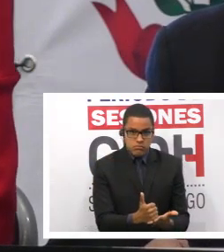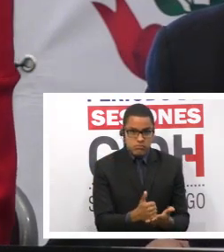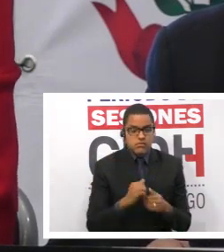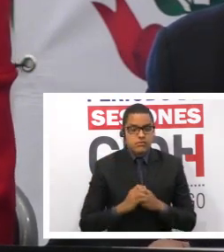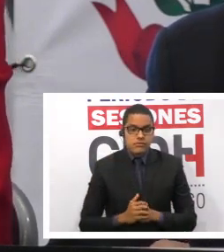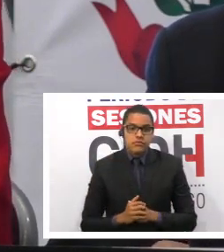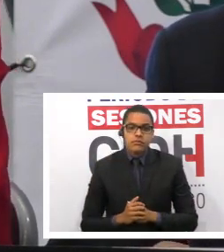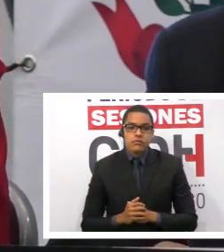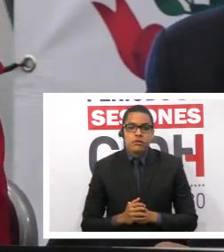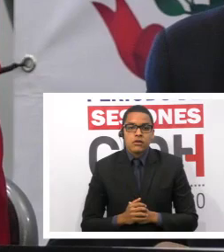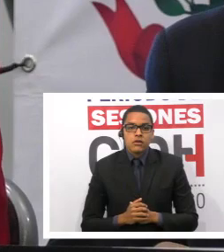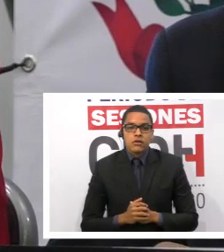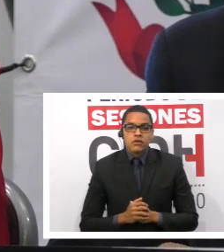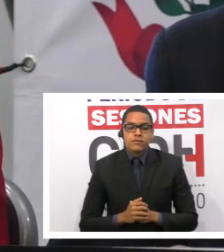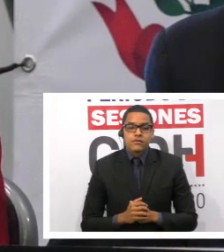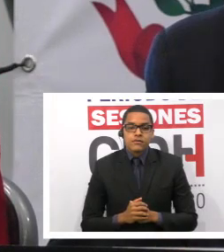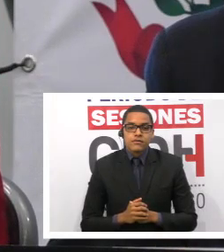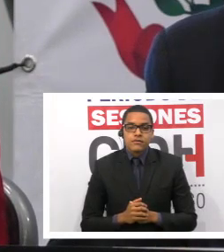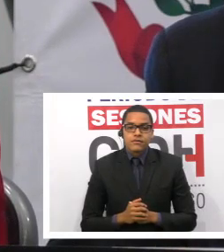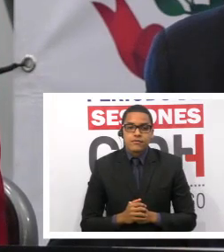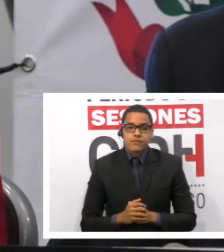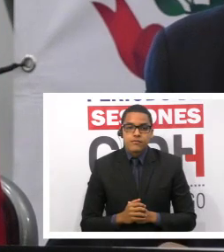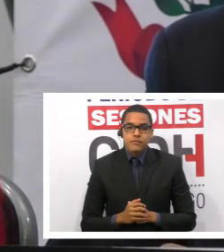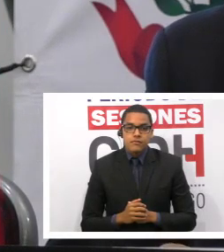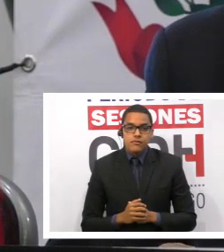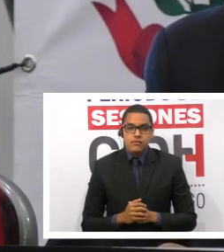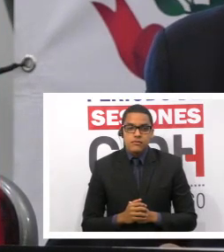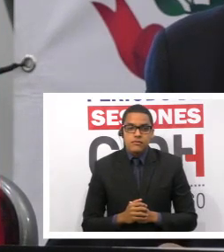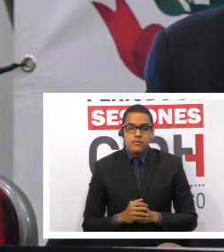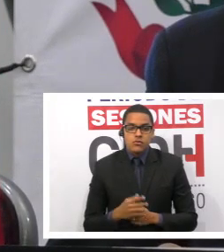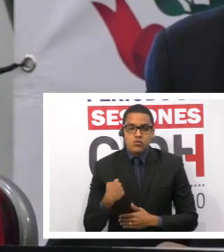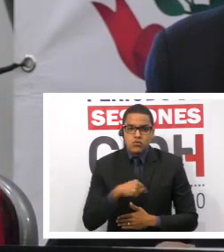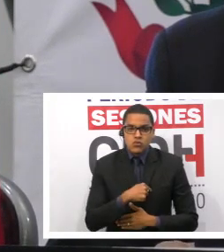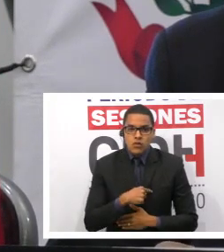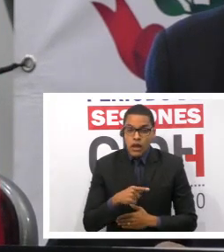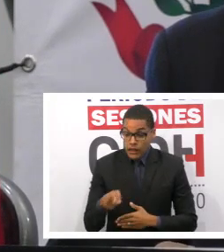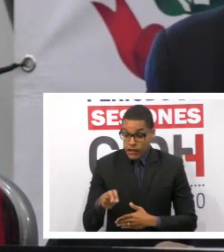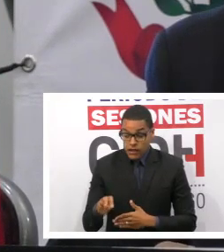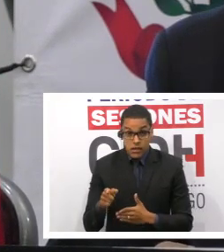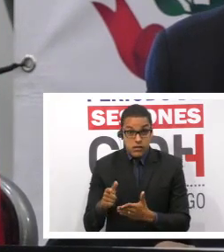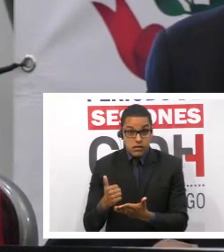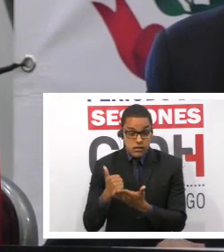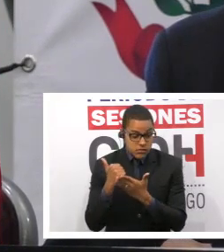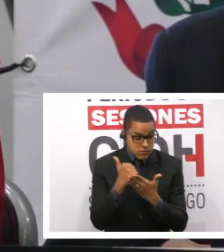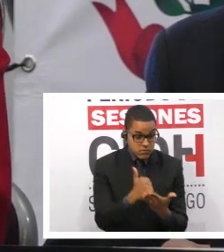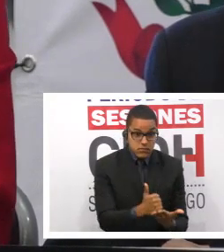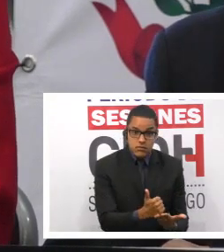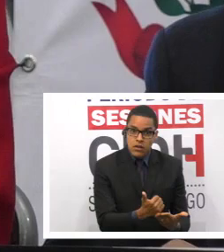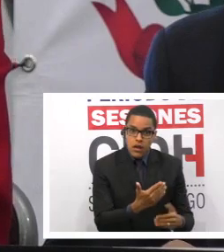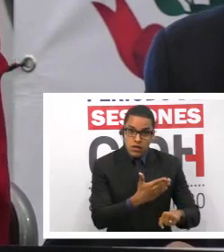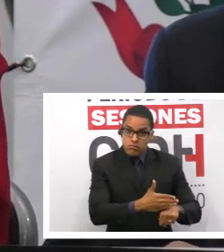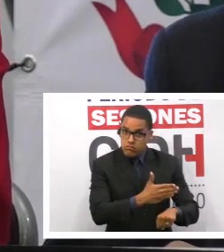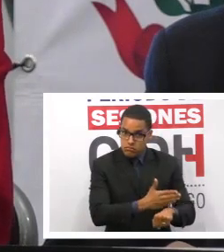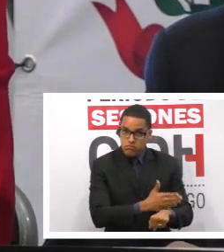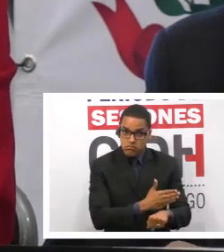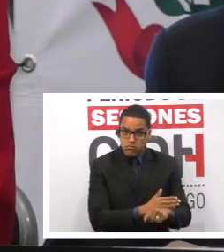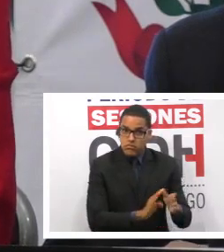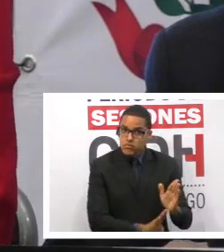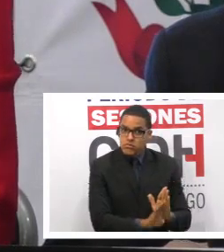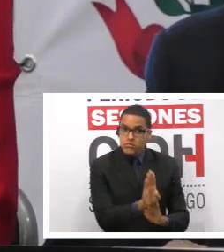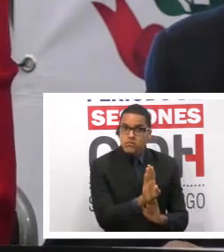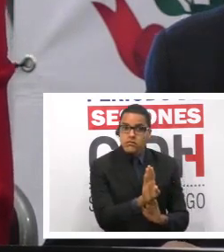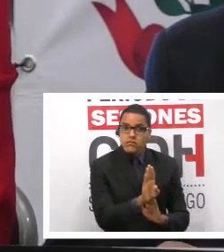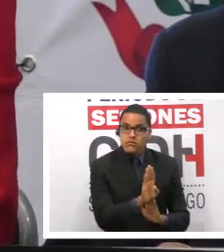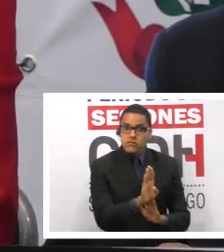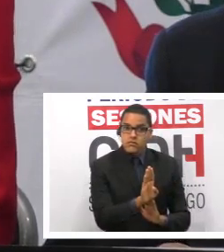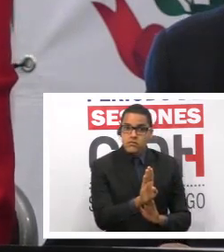ese diálogo con el sistema universal va a enriquecer nuestros propios avances en la materia pedirles que